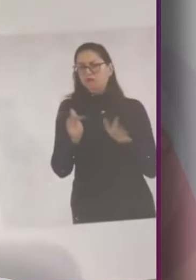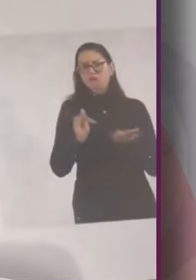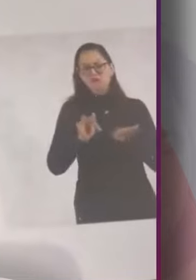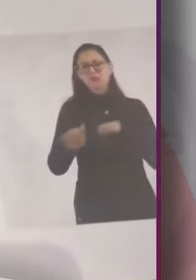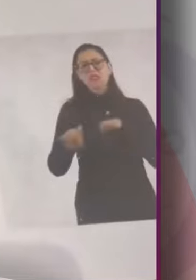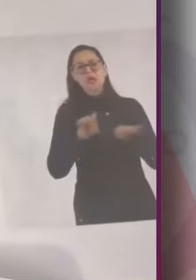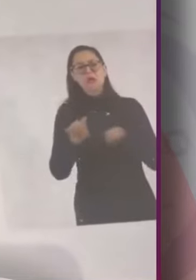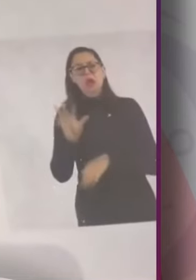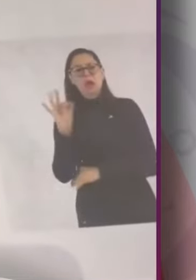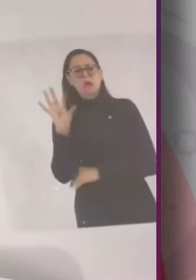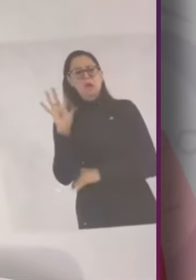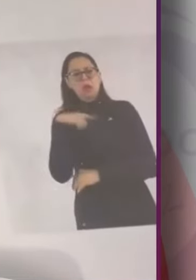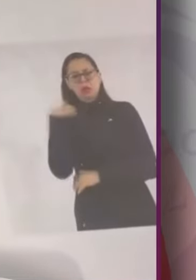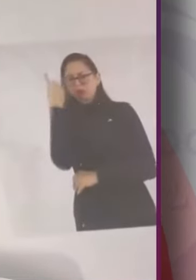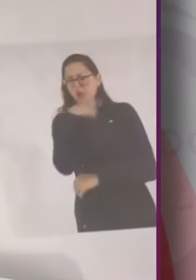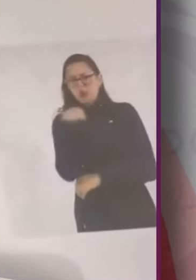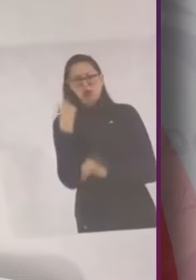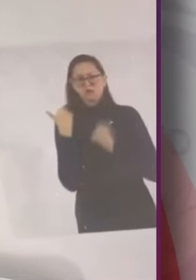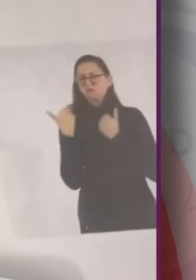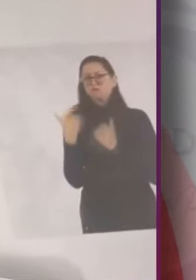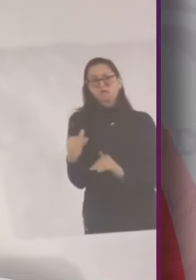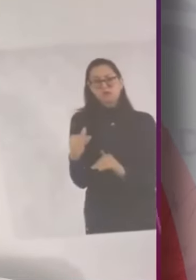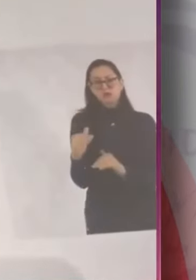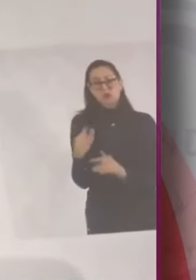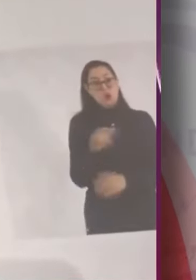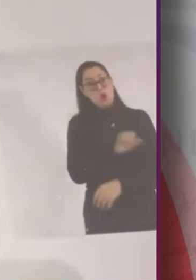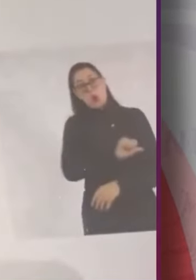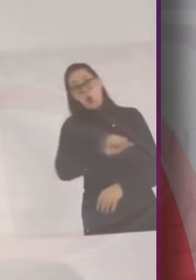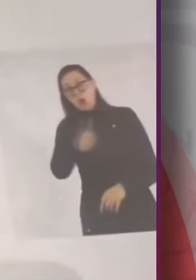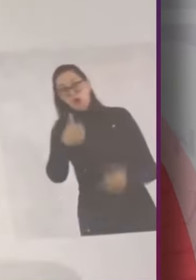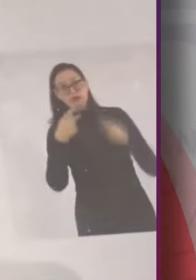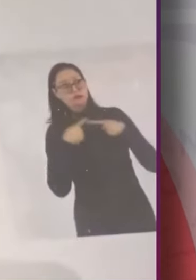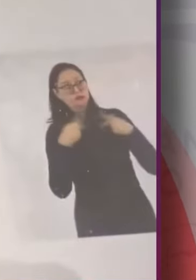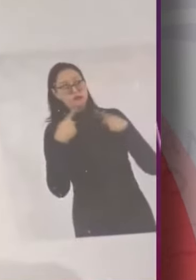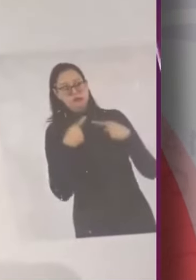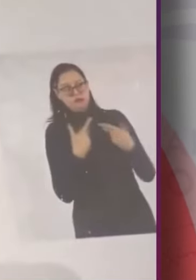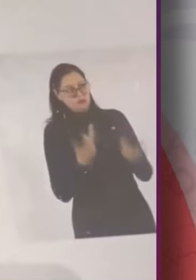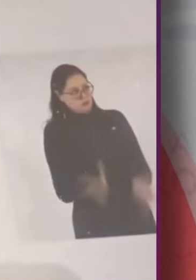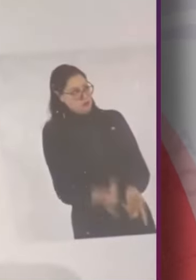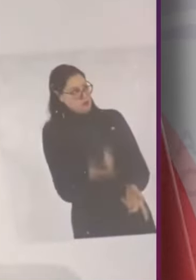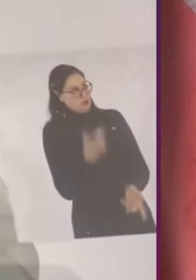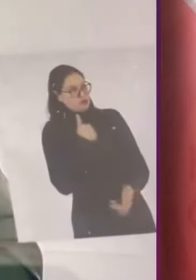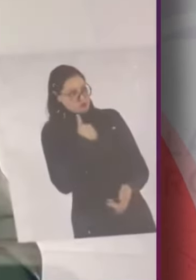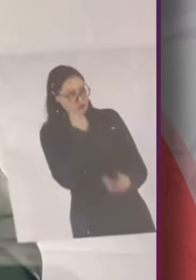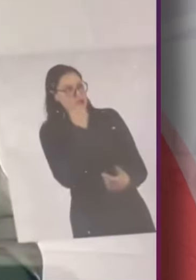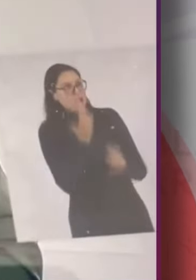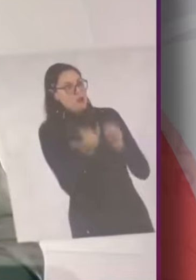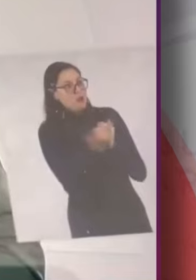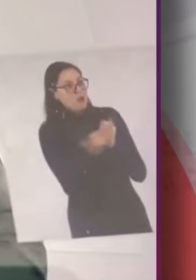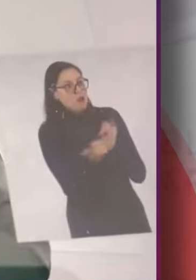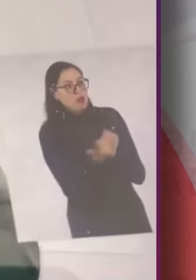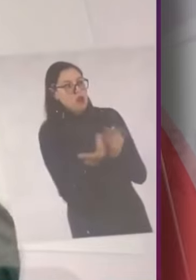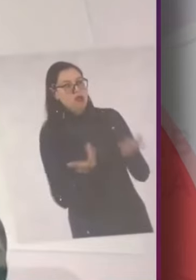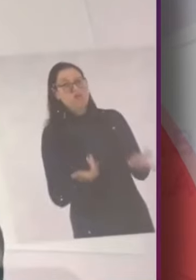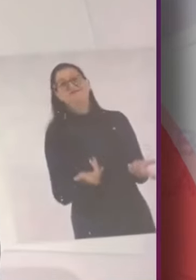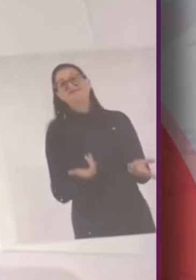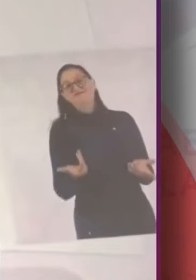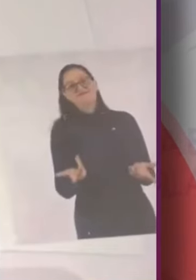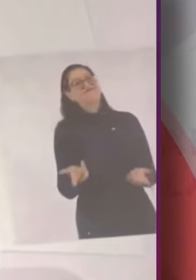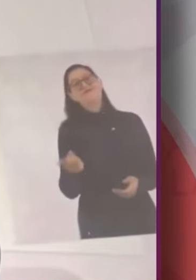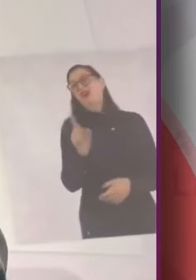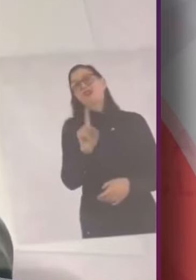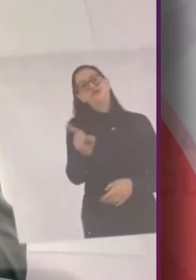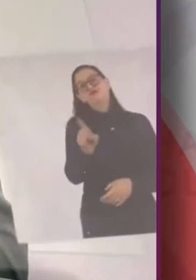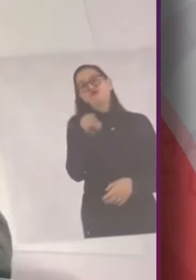Y hay otro número importante de trabajadores que las está pidiendo y no podemos Pues decir no existe eso Pues sí no Entonces qué es lo que